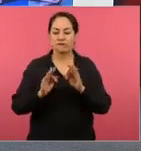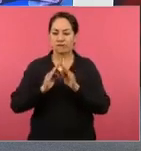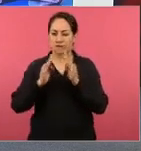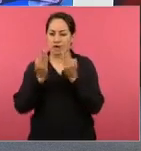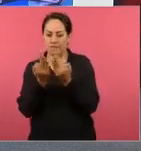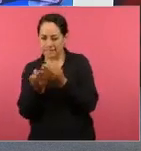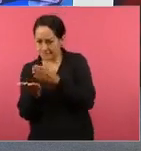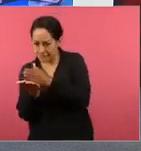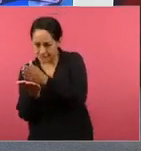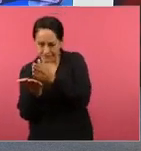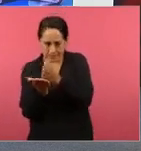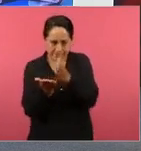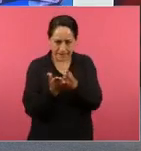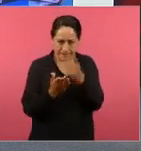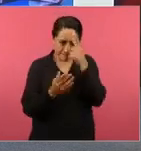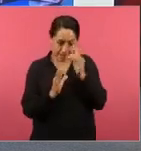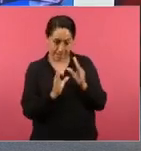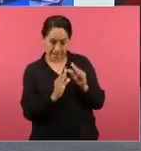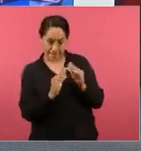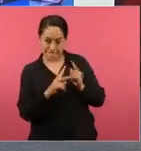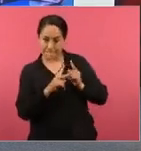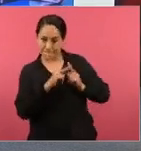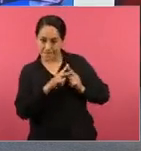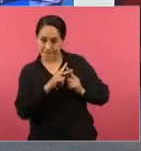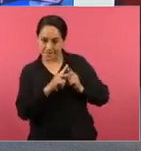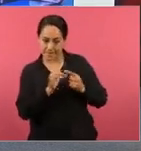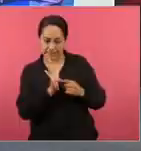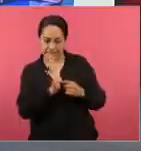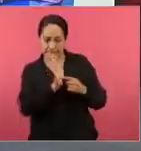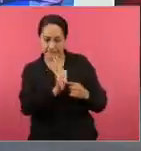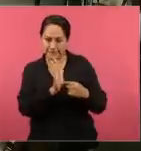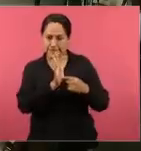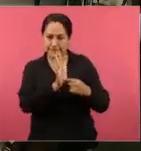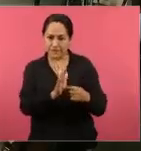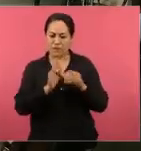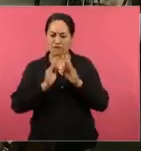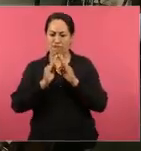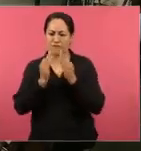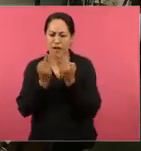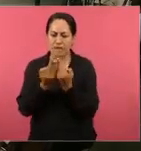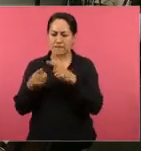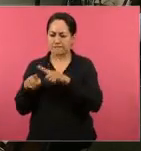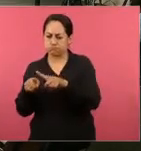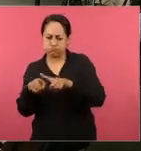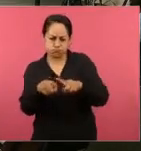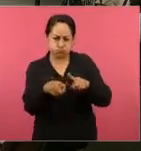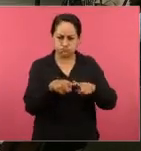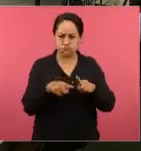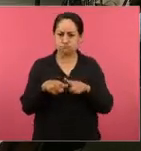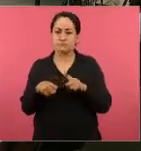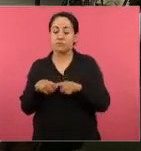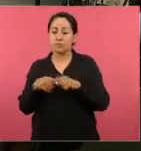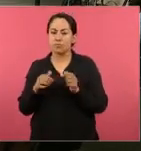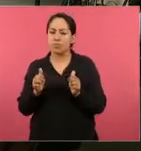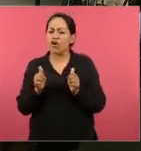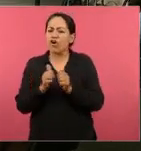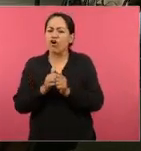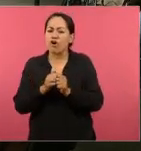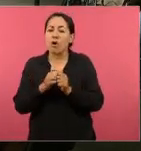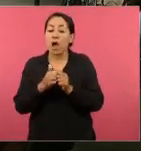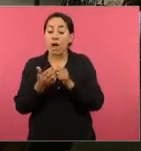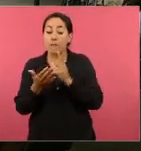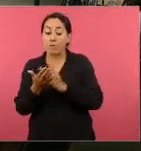conocimiento matemático y se enriquece cuando se trabaja de manera integral.